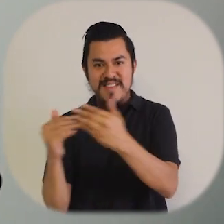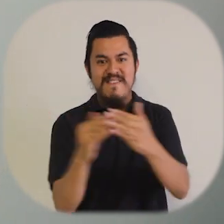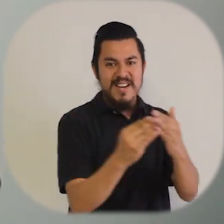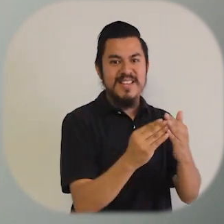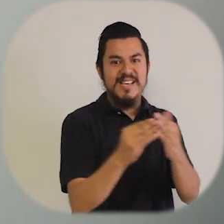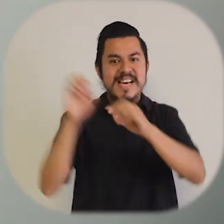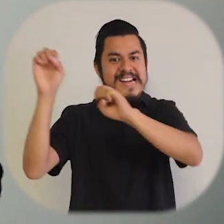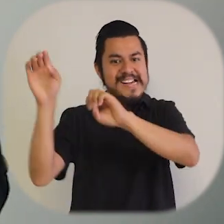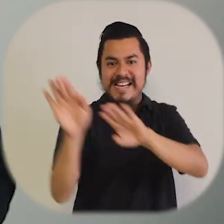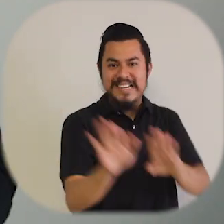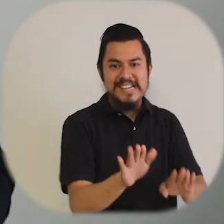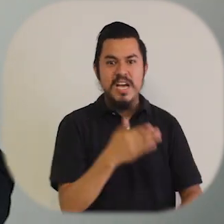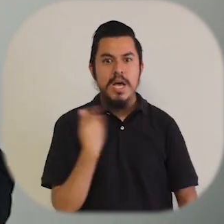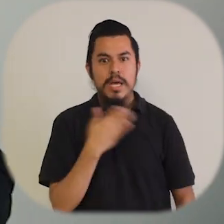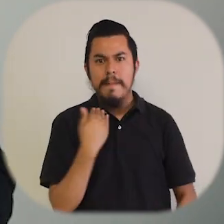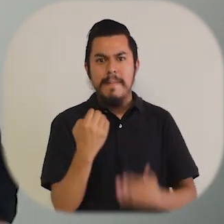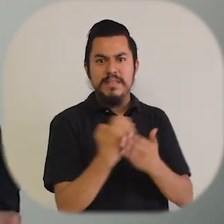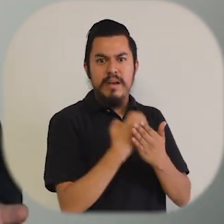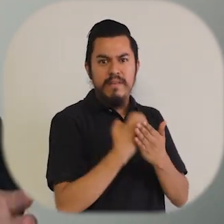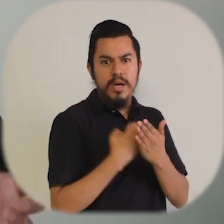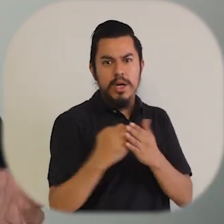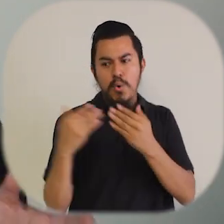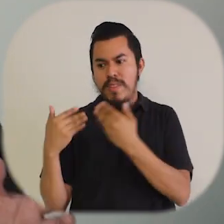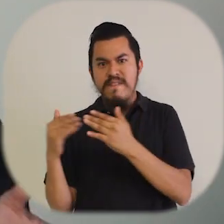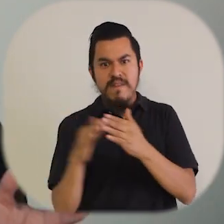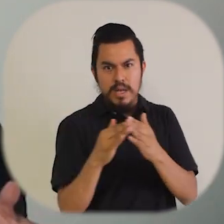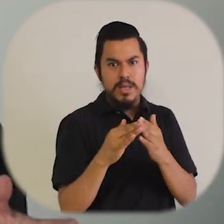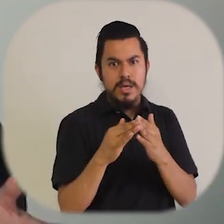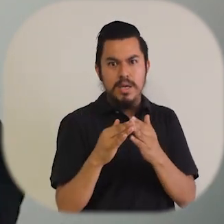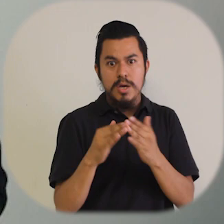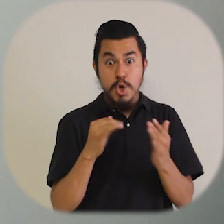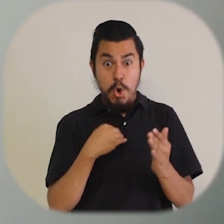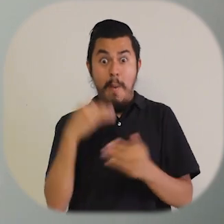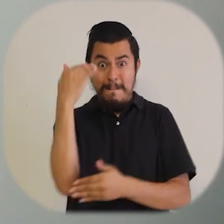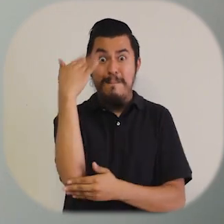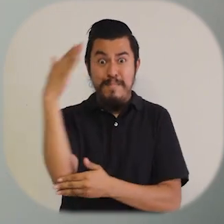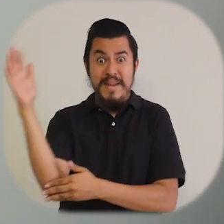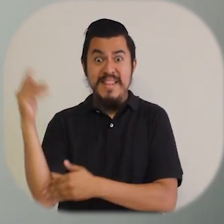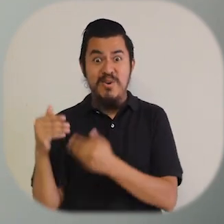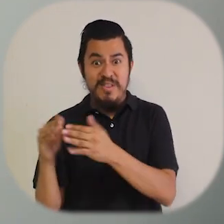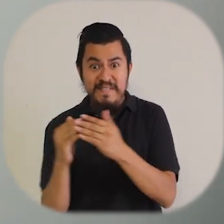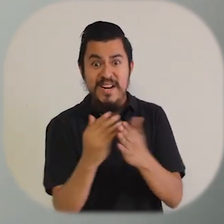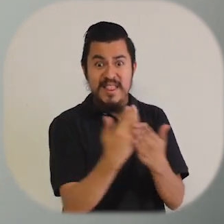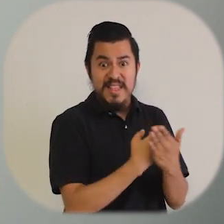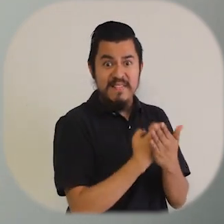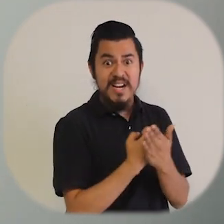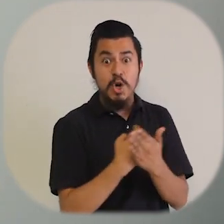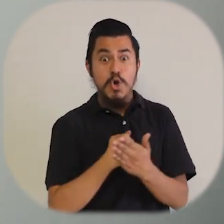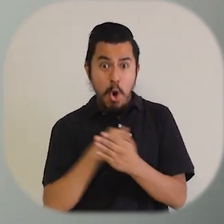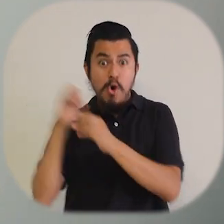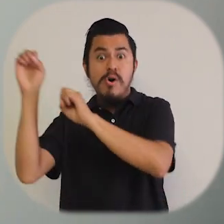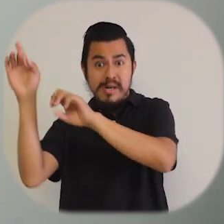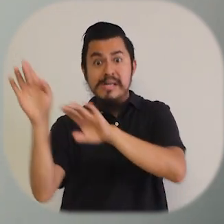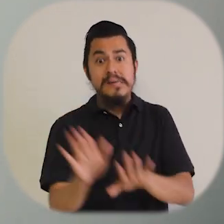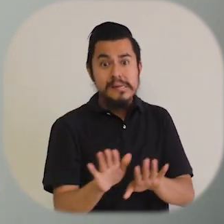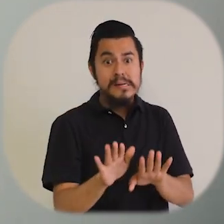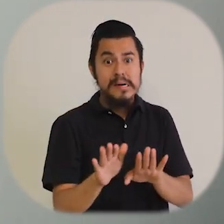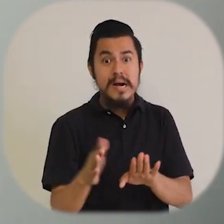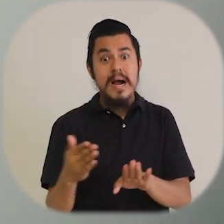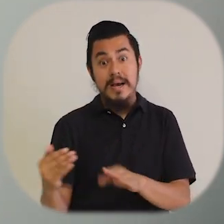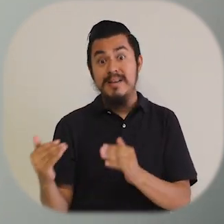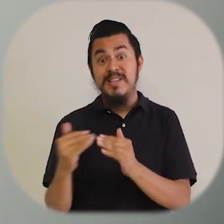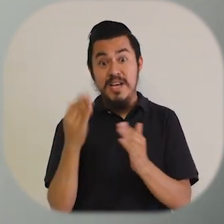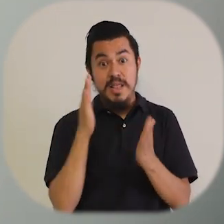evangelio, uno es anatema. La iglesia de los Gálatas estaba en otro evangelio, que quiere decir que Pablo